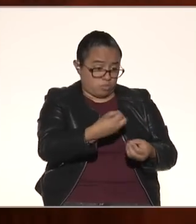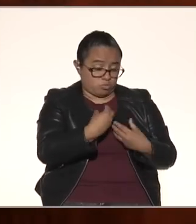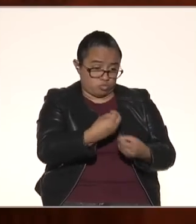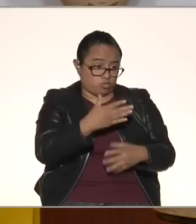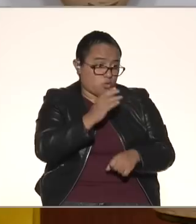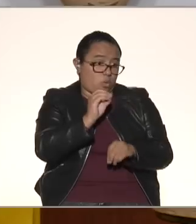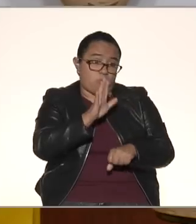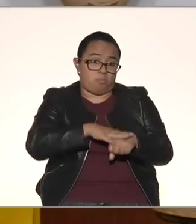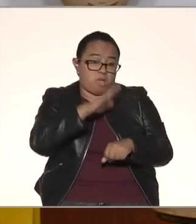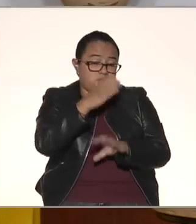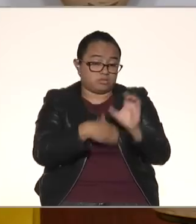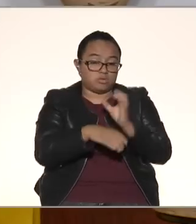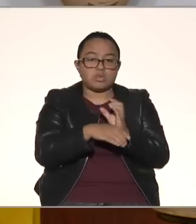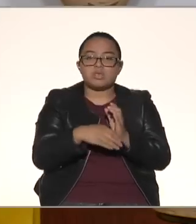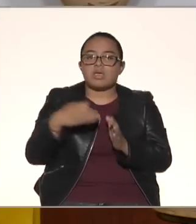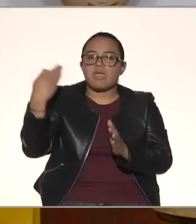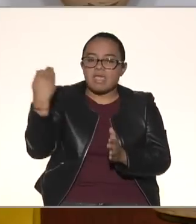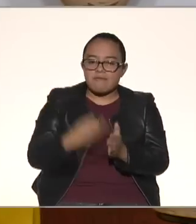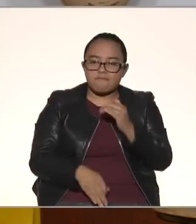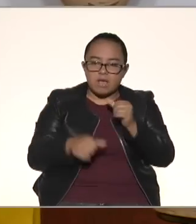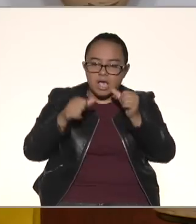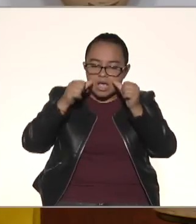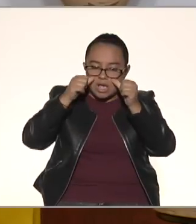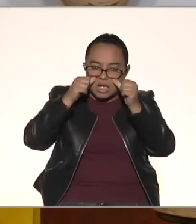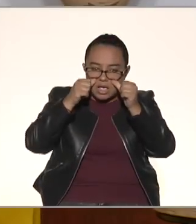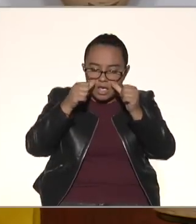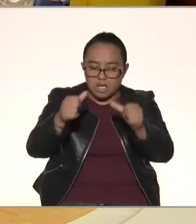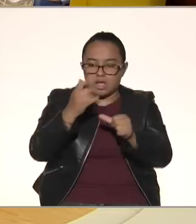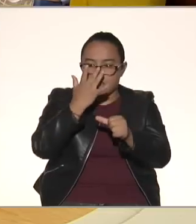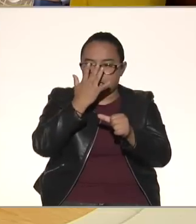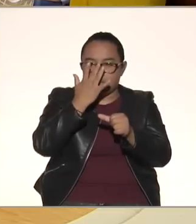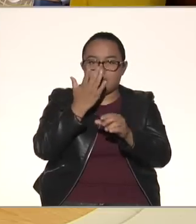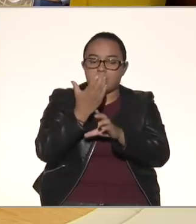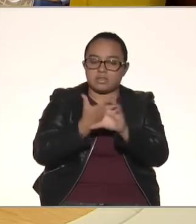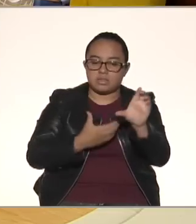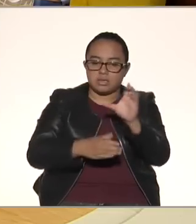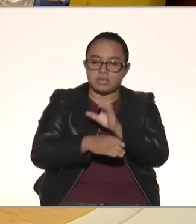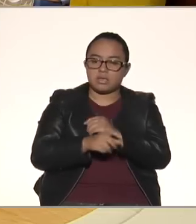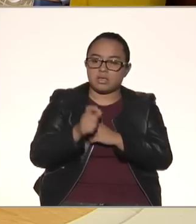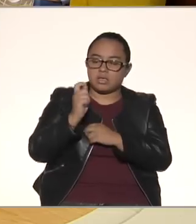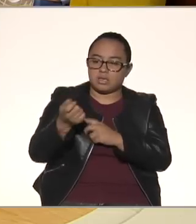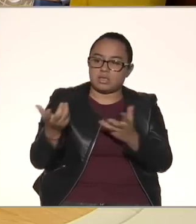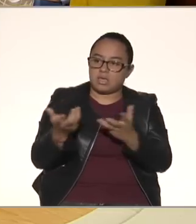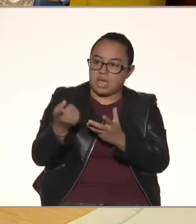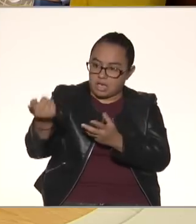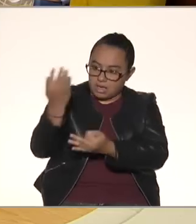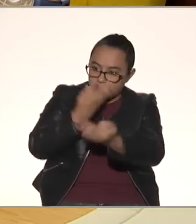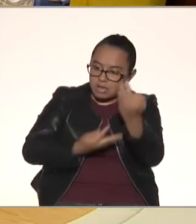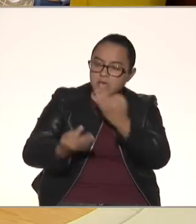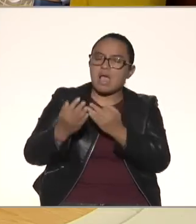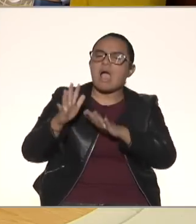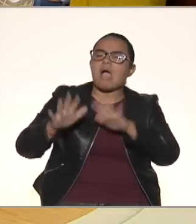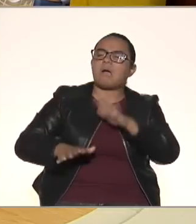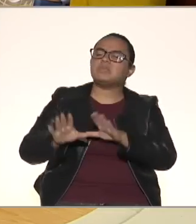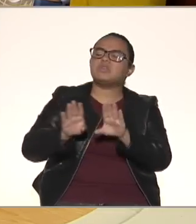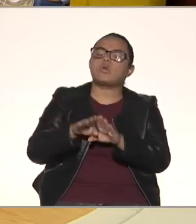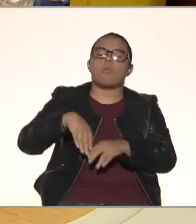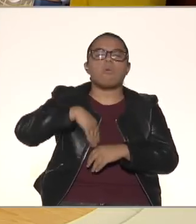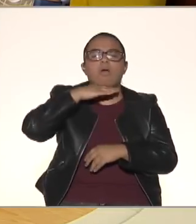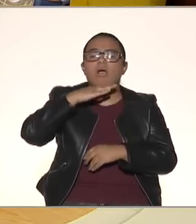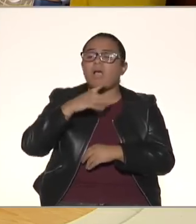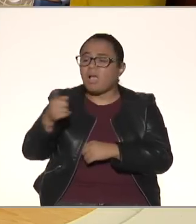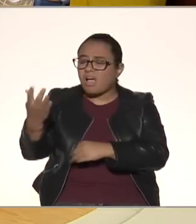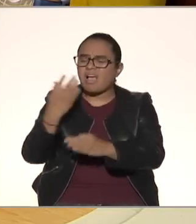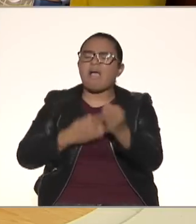Y a veces se pierde de vista tal vez esas cosas que hace nuestra pareja por nosotros, y que para nosotros